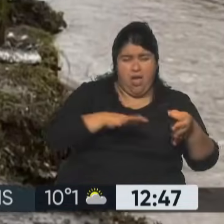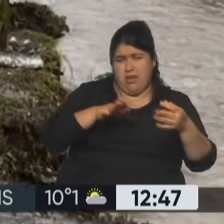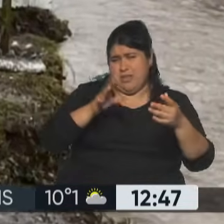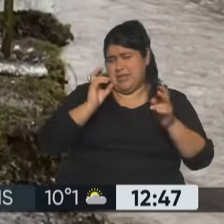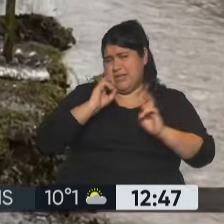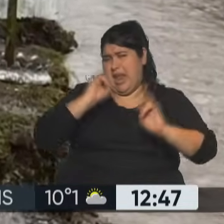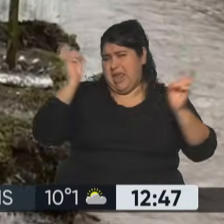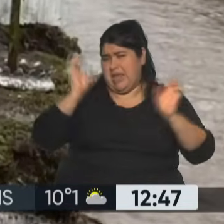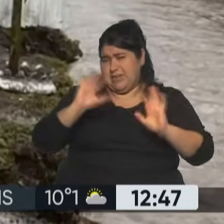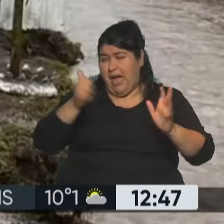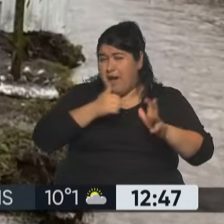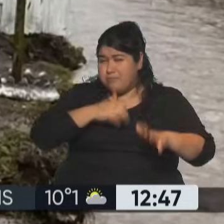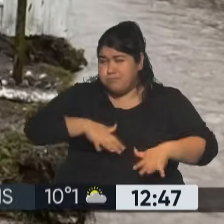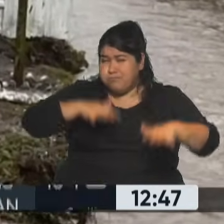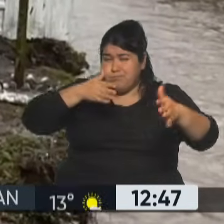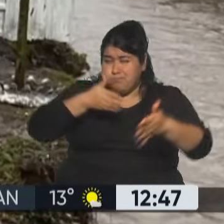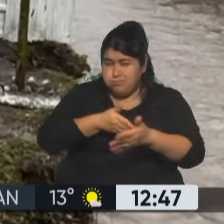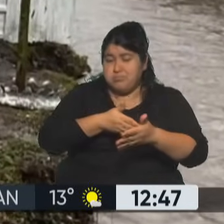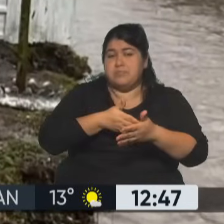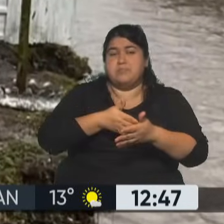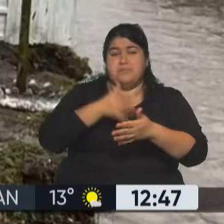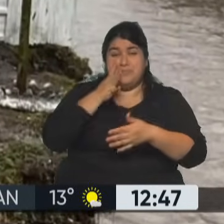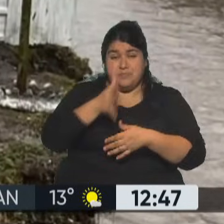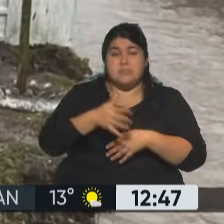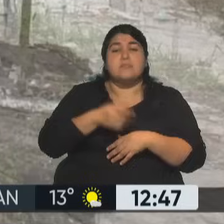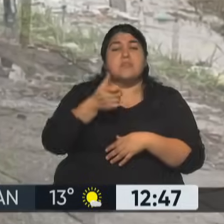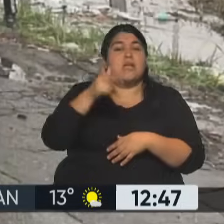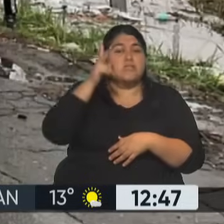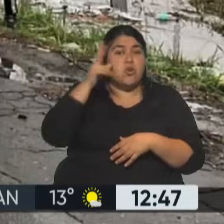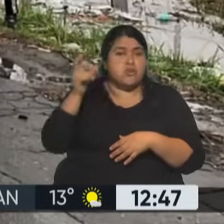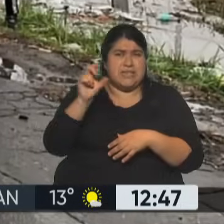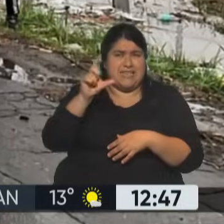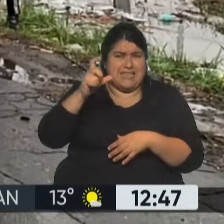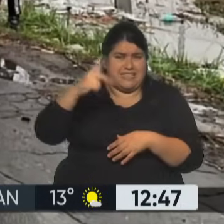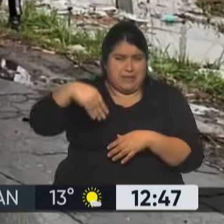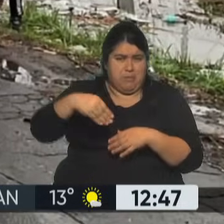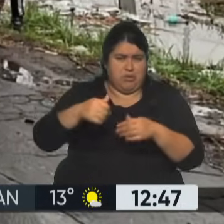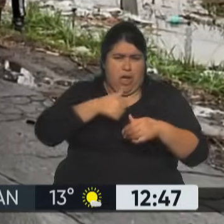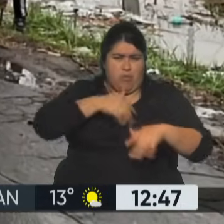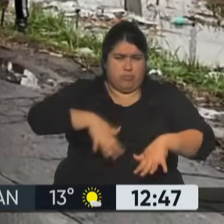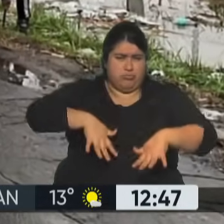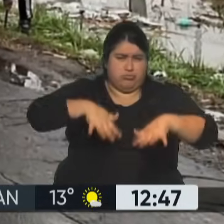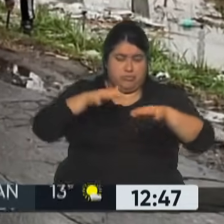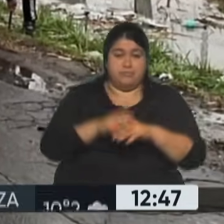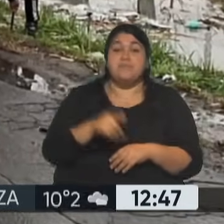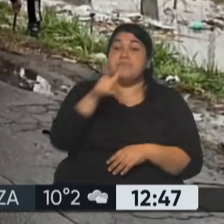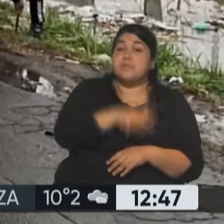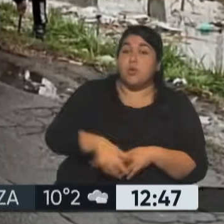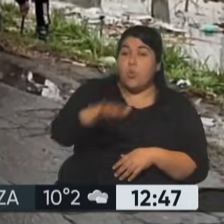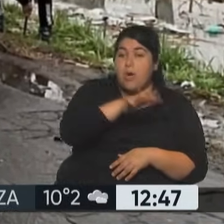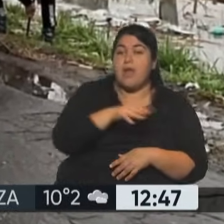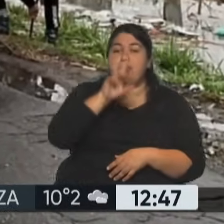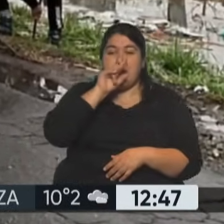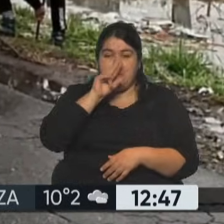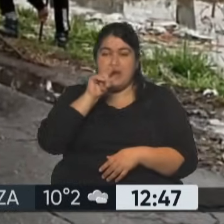alarmante con anegamientos y agua acumulada que supera los 80 centímetros. Bueno, es el caso de la ciudad de La Plata, más